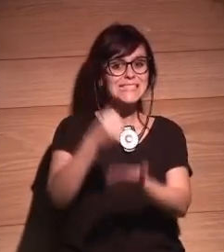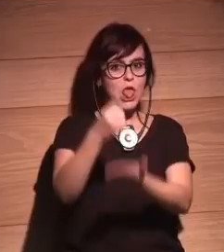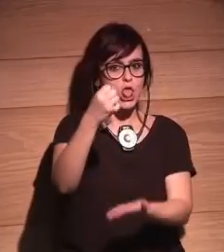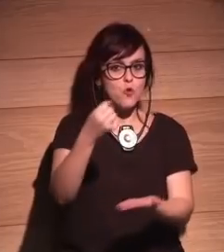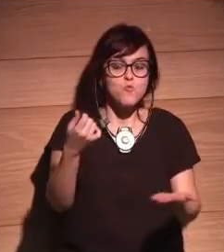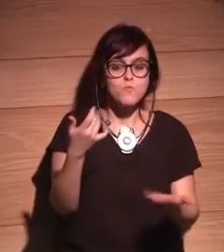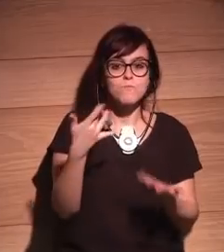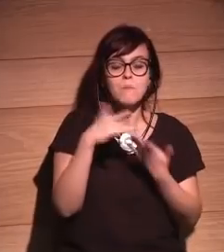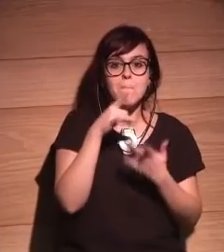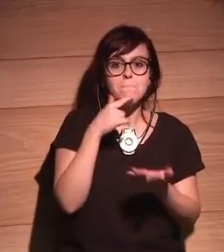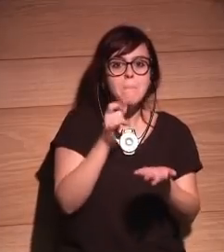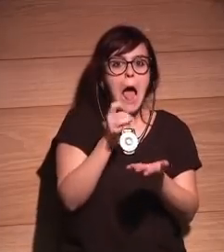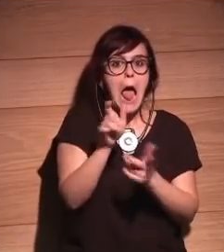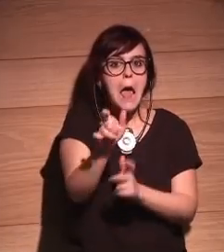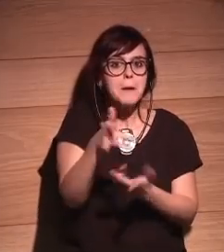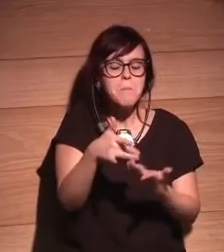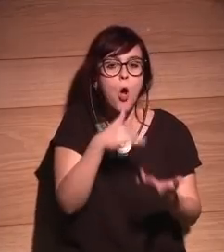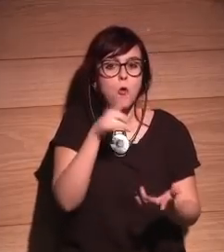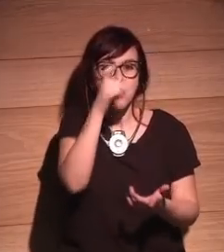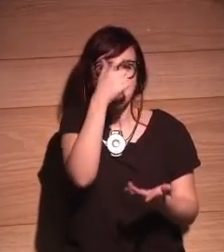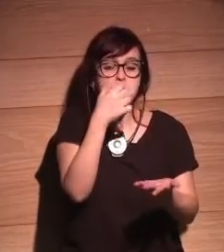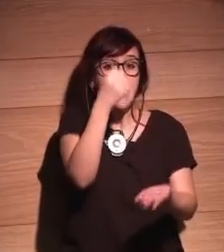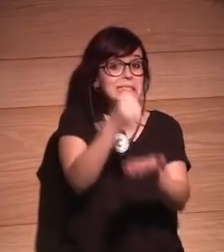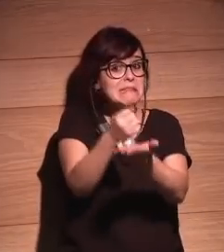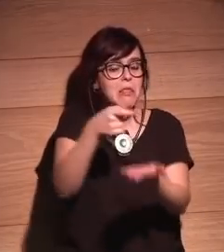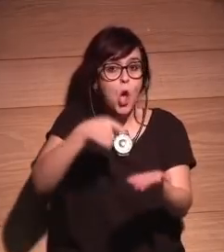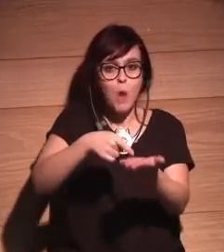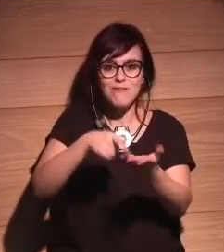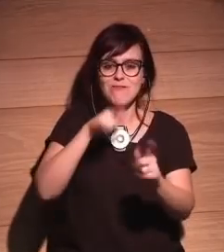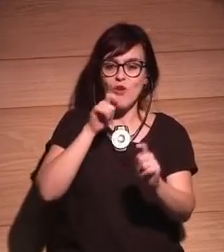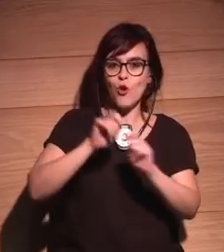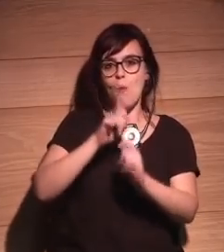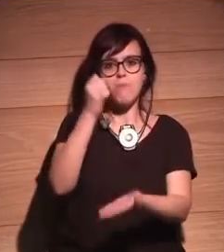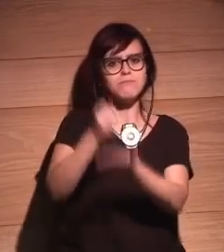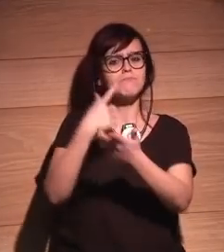no sé qué palabra utilizar, pero para darnos confianza.